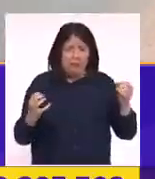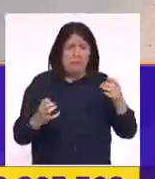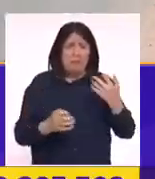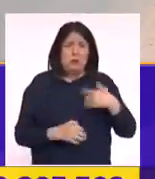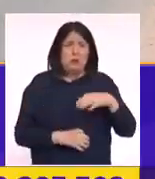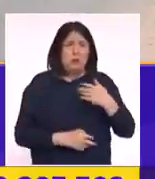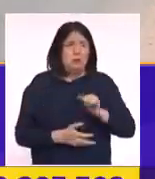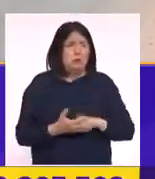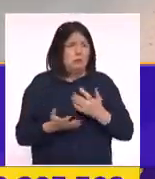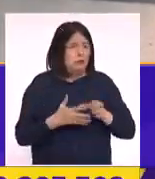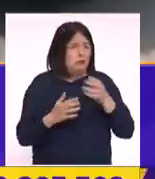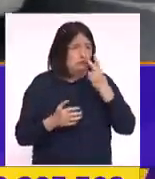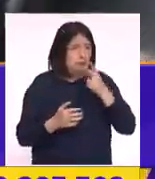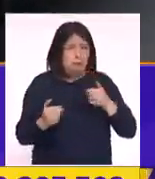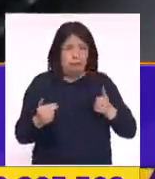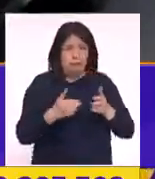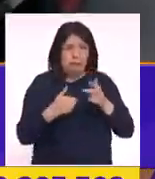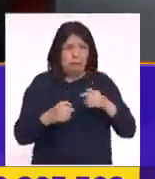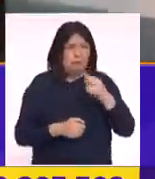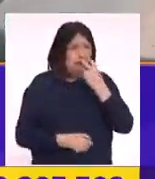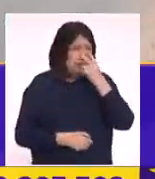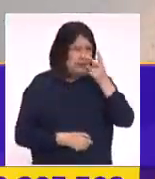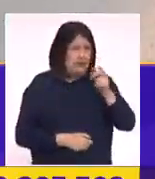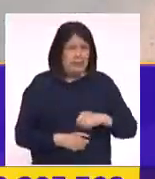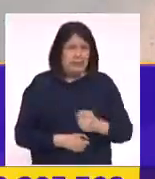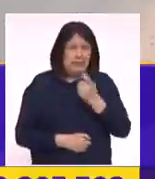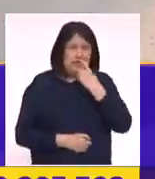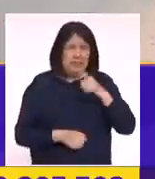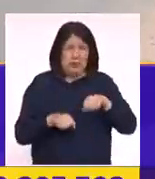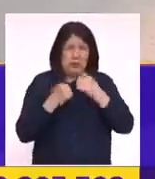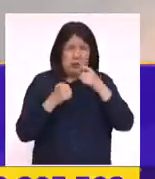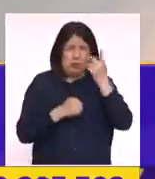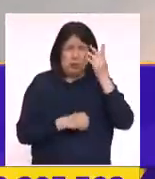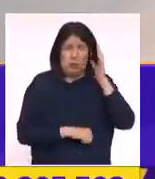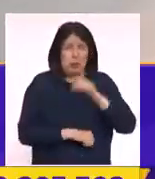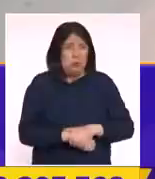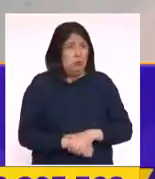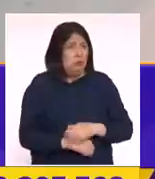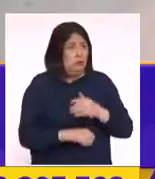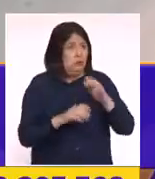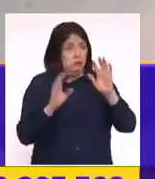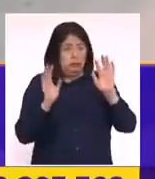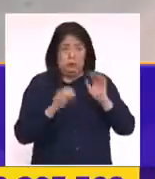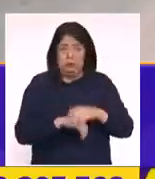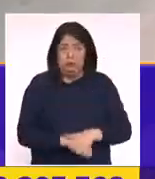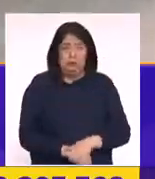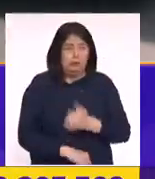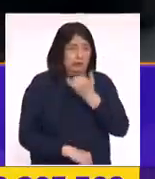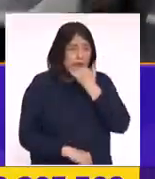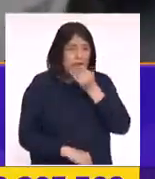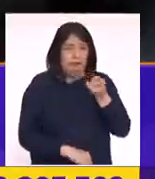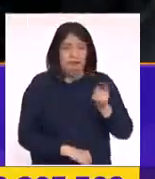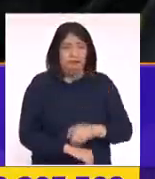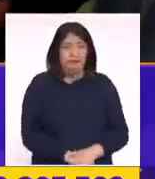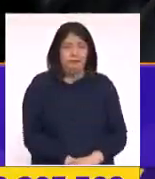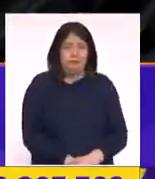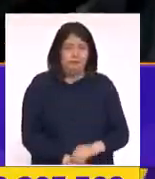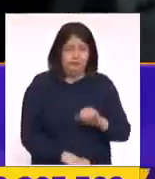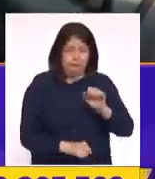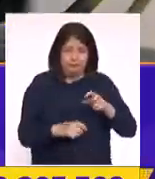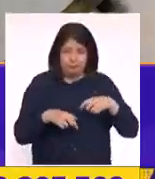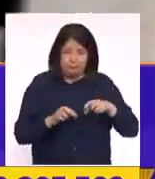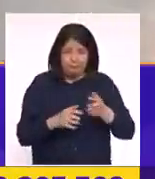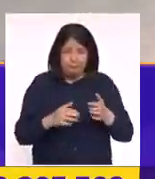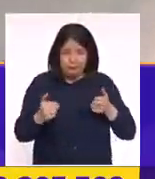transitando, bueno, a toda velocidad, la mayoría con las lunas rotas. Es increíble. Pero eso, aparte... increíble lo que está ocurriendo acá. Que se haya permitido el